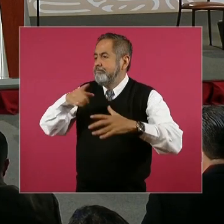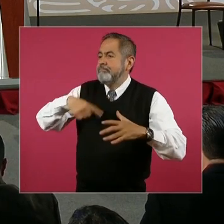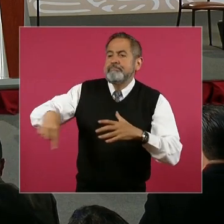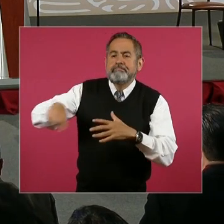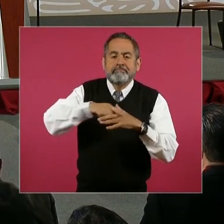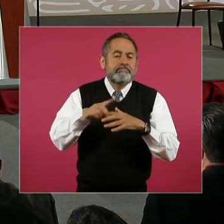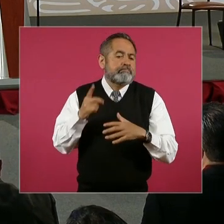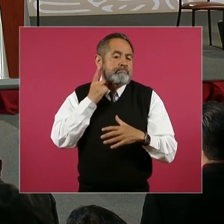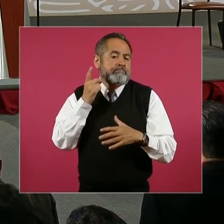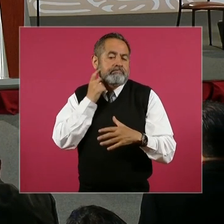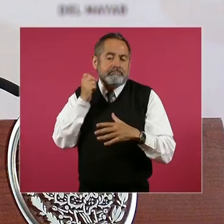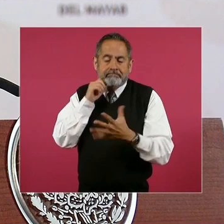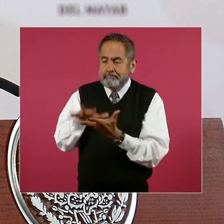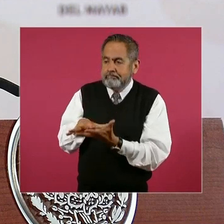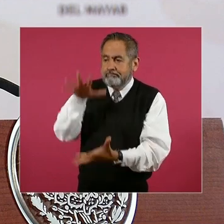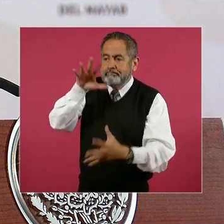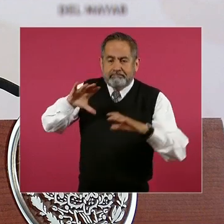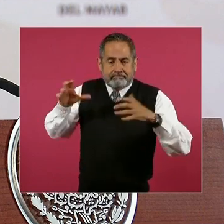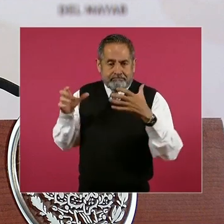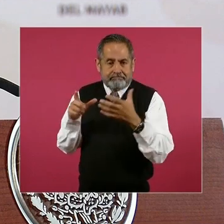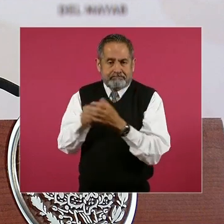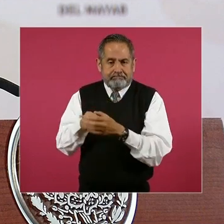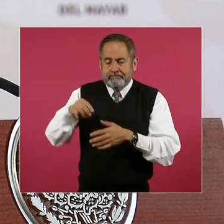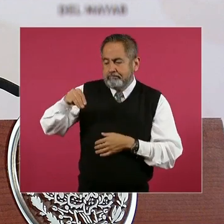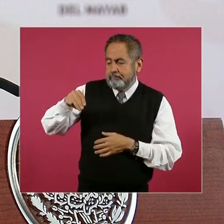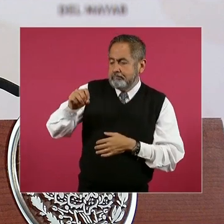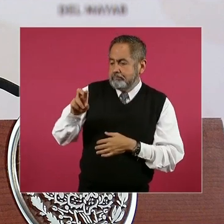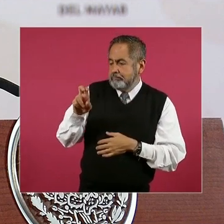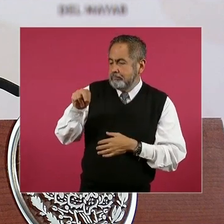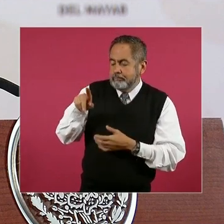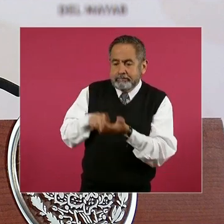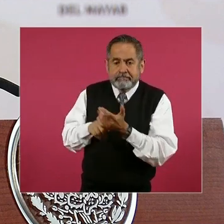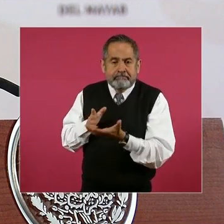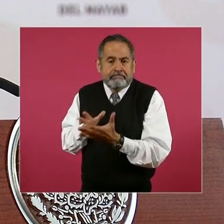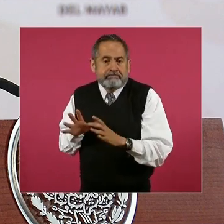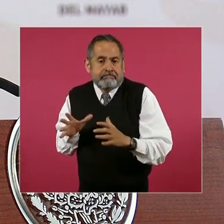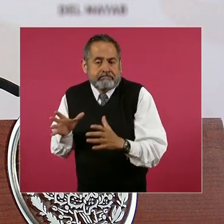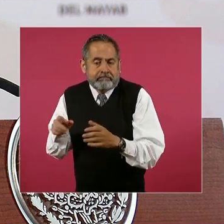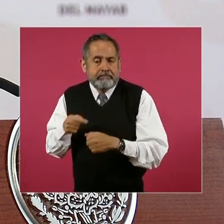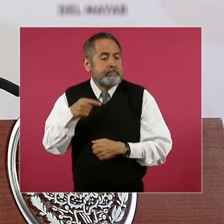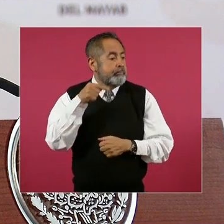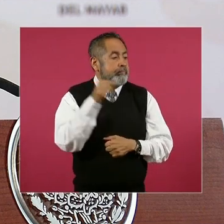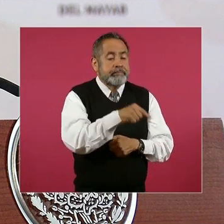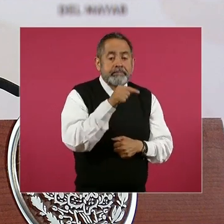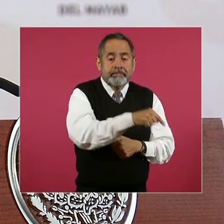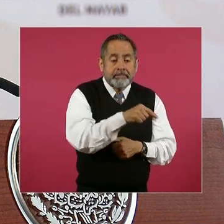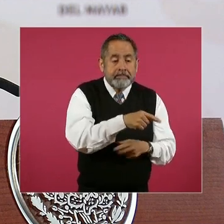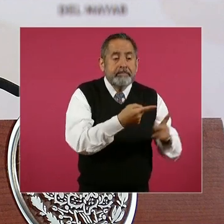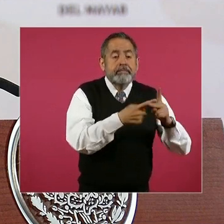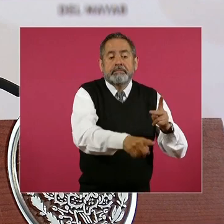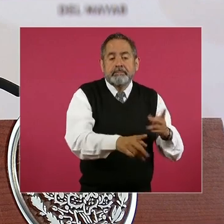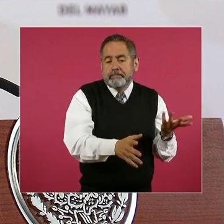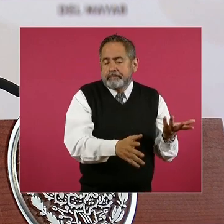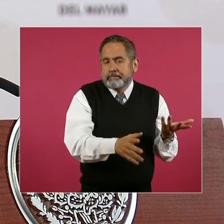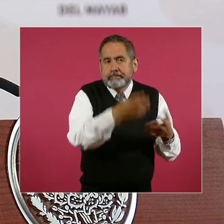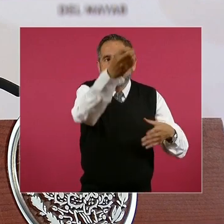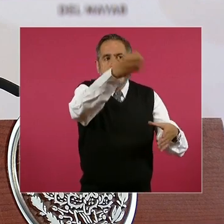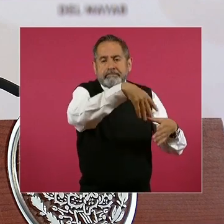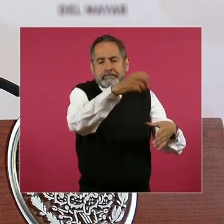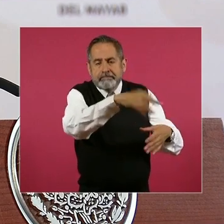eh la corriente encabezada Por morena que conforma ese